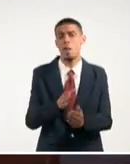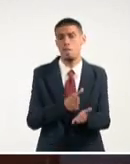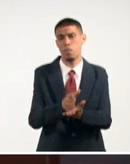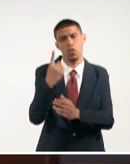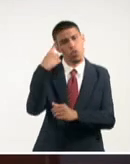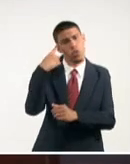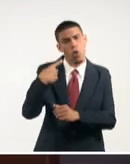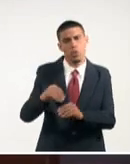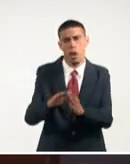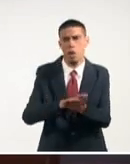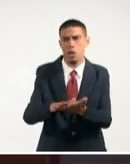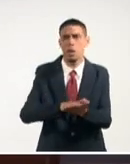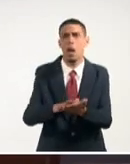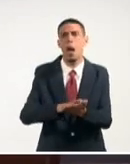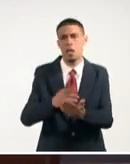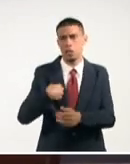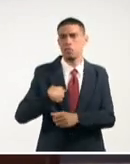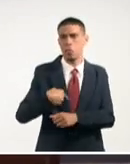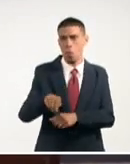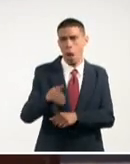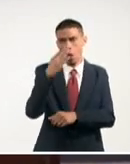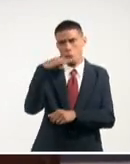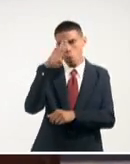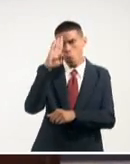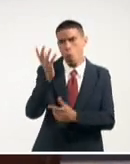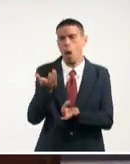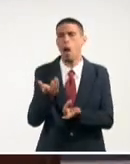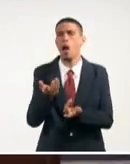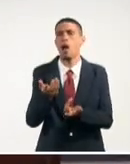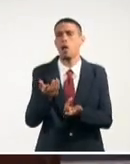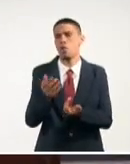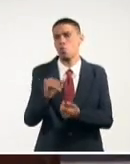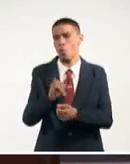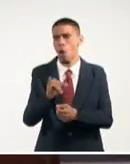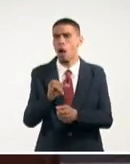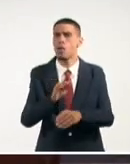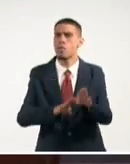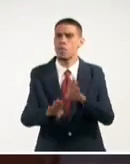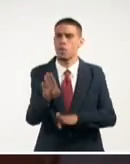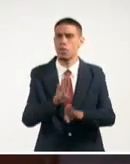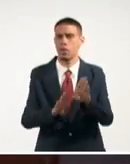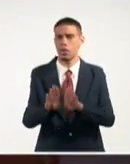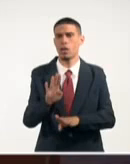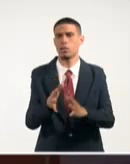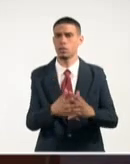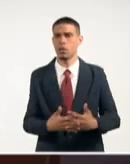inconscientemente agobiados por las dificultades cotidianas.